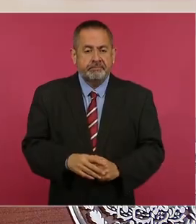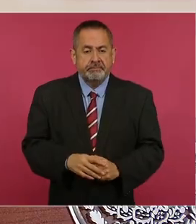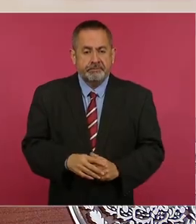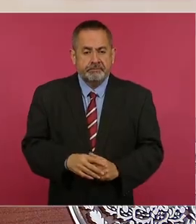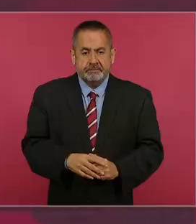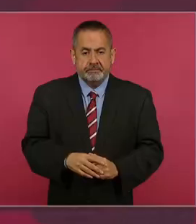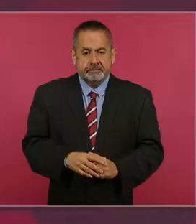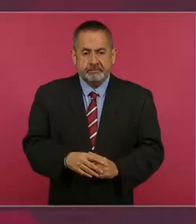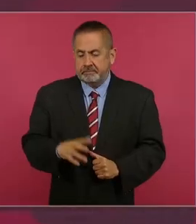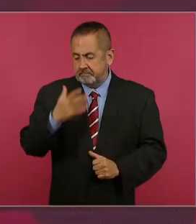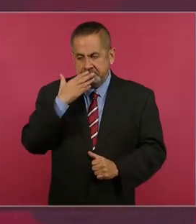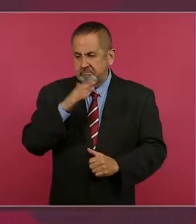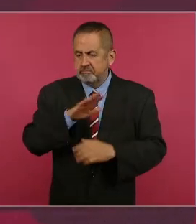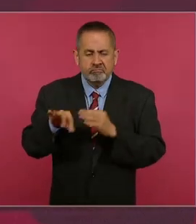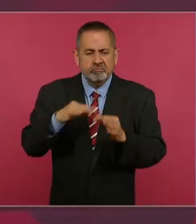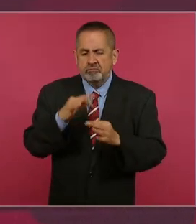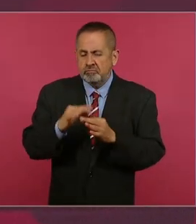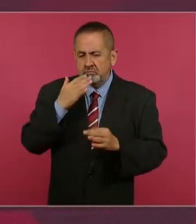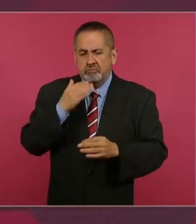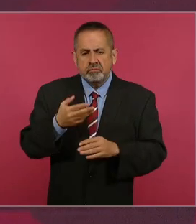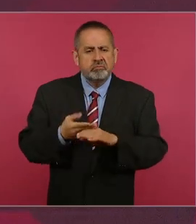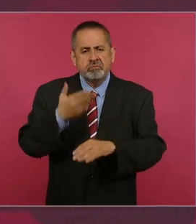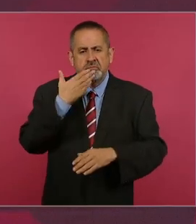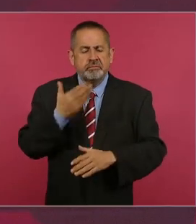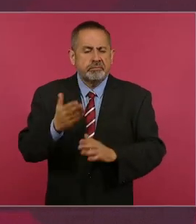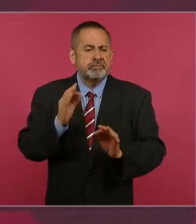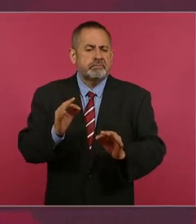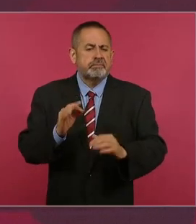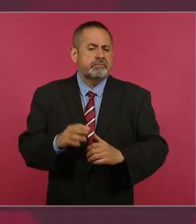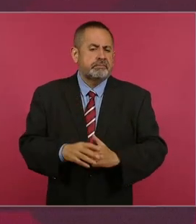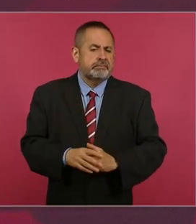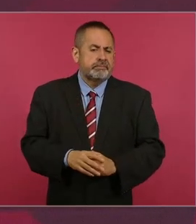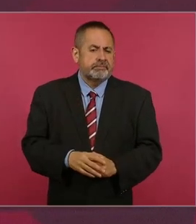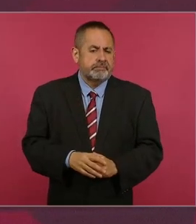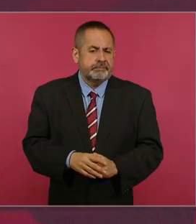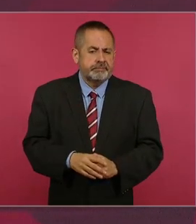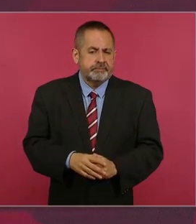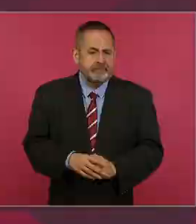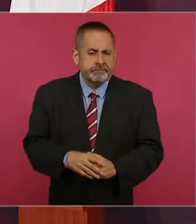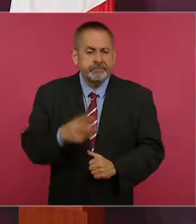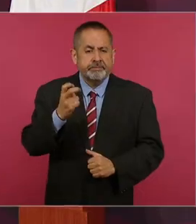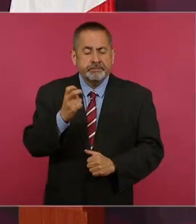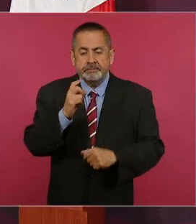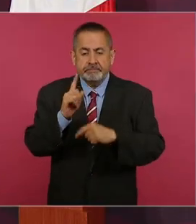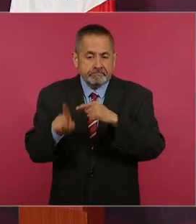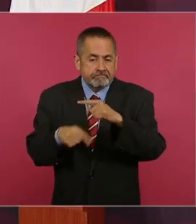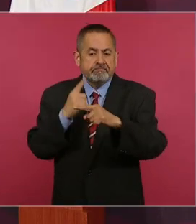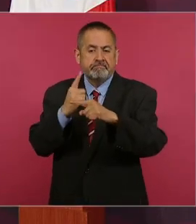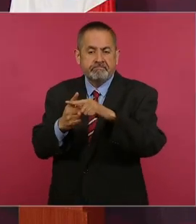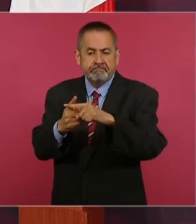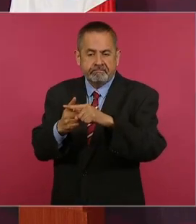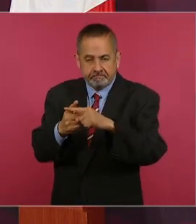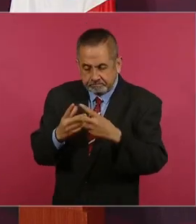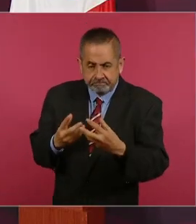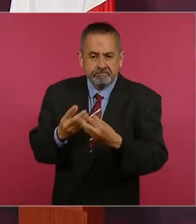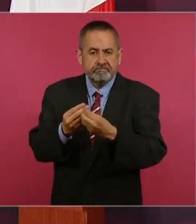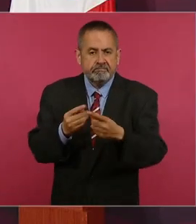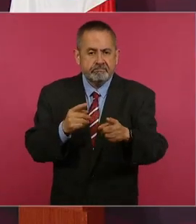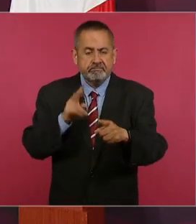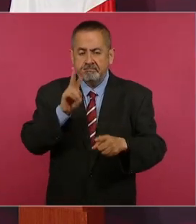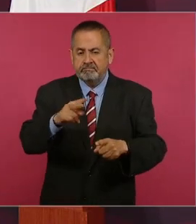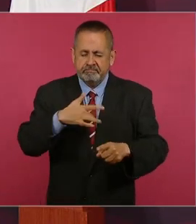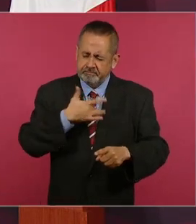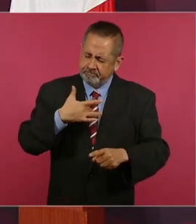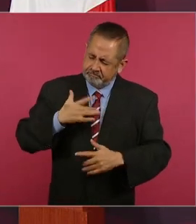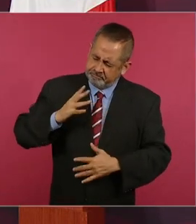están muy bien las cosas, mucho, muy bien. Y a eso agréguenle lo que más orgullo